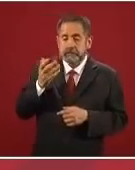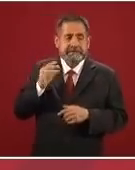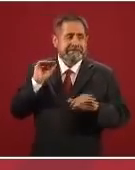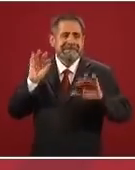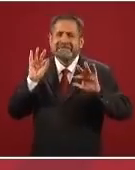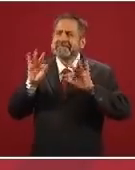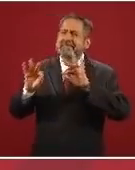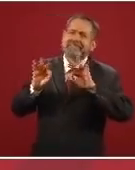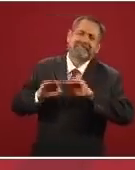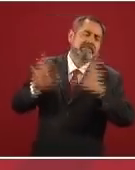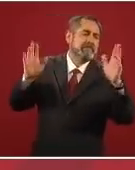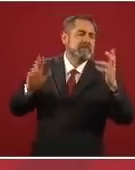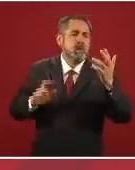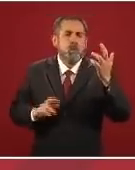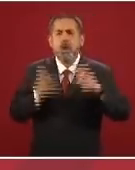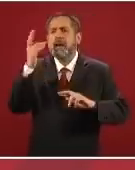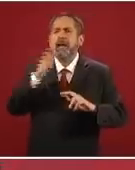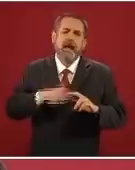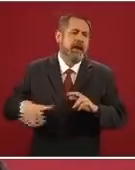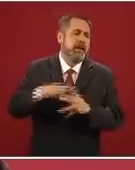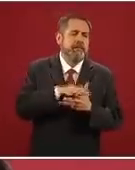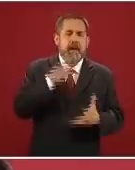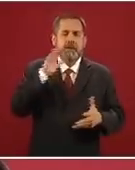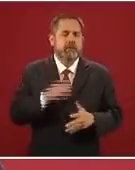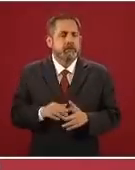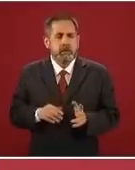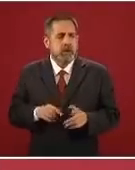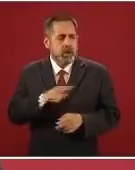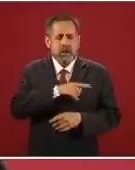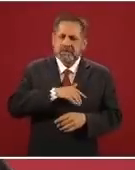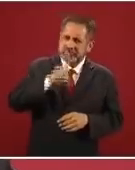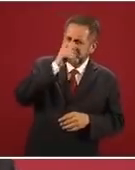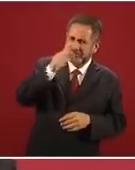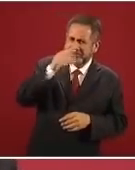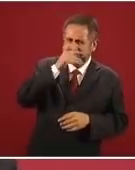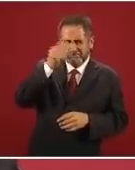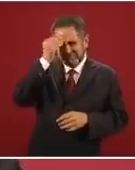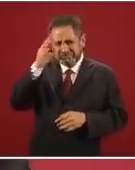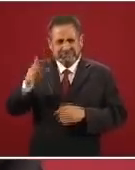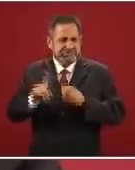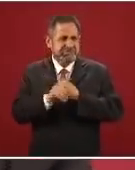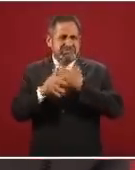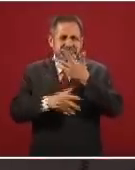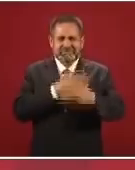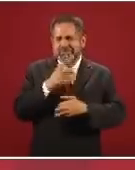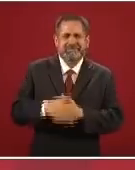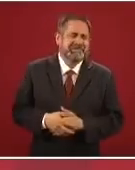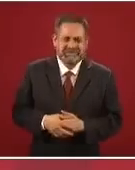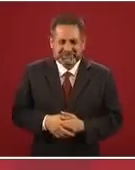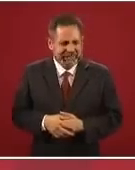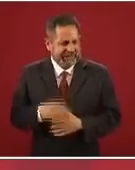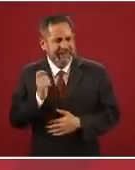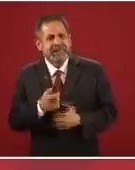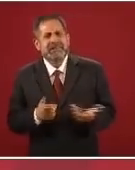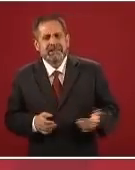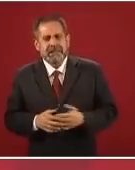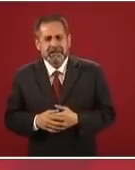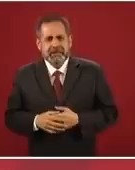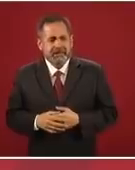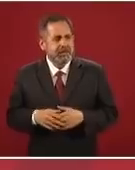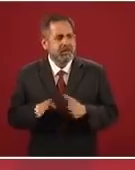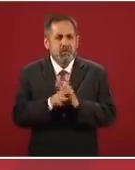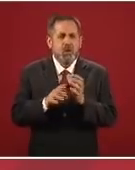generar un conflicto mayor con actos violentos. ¿Qué es eso de ir con